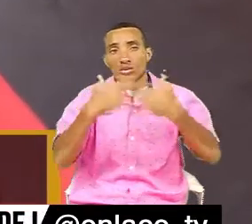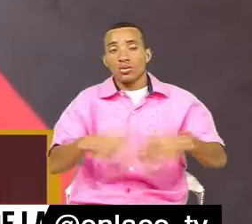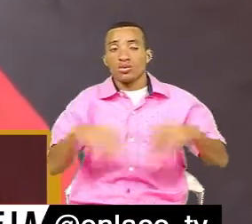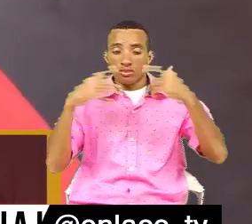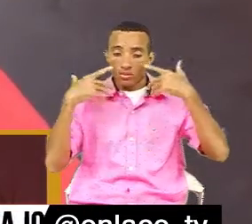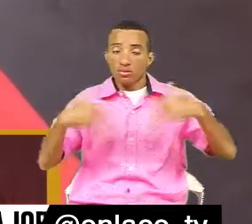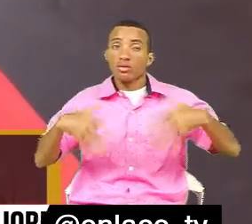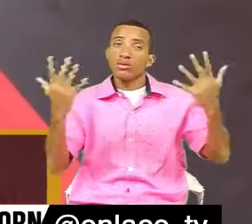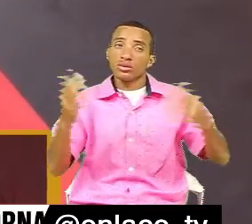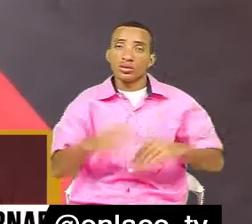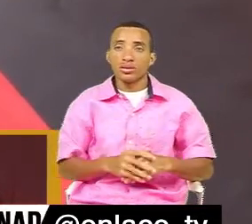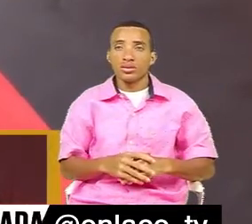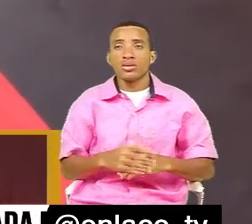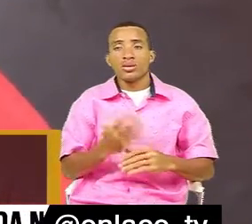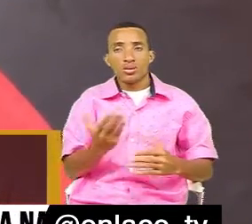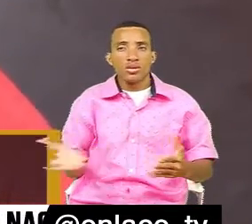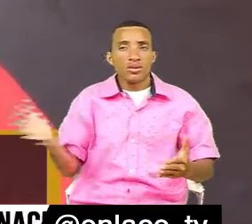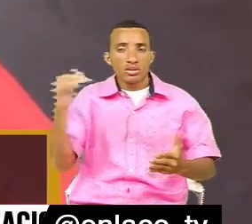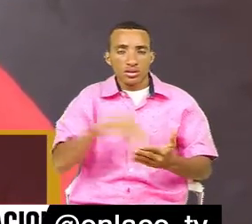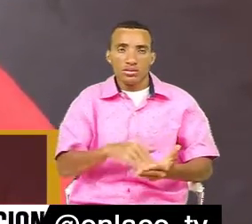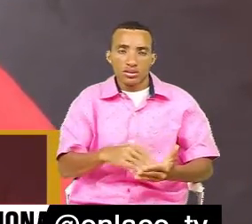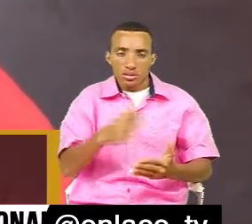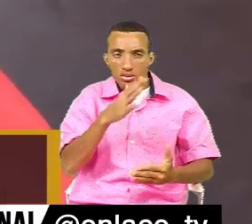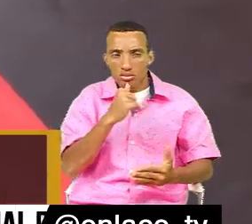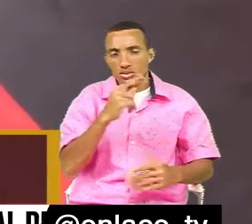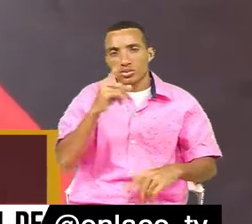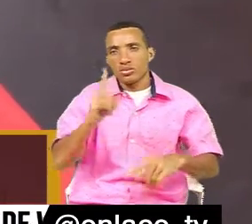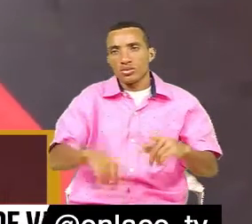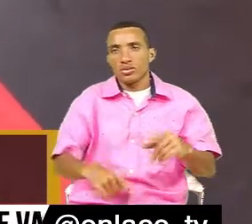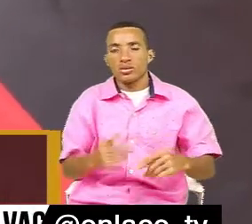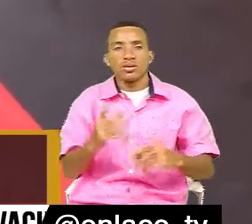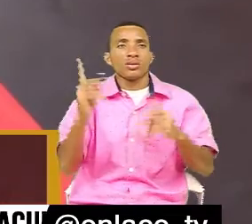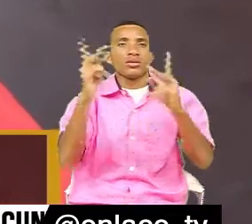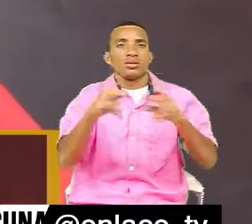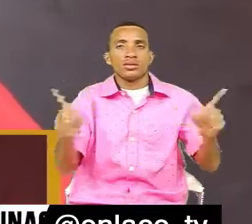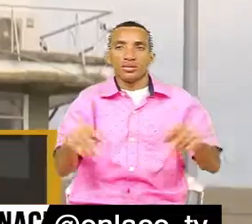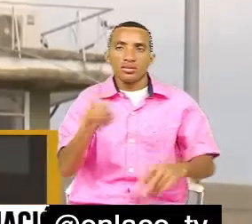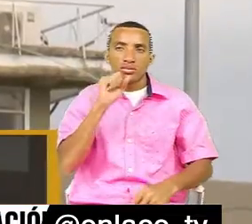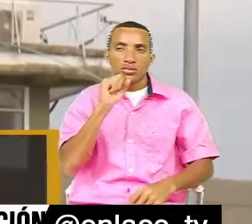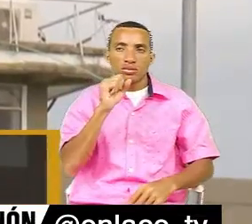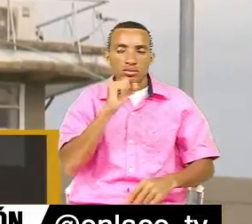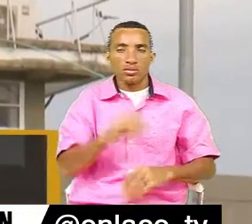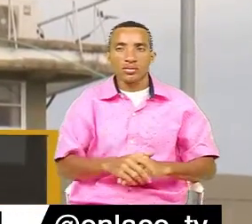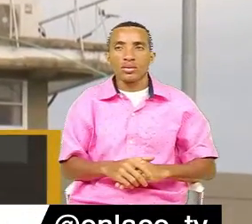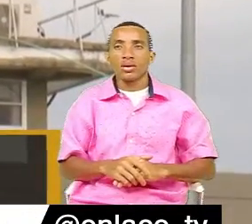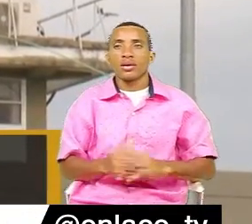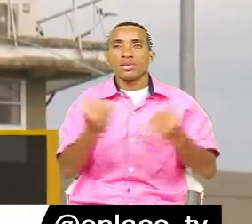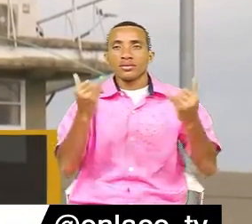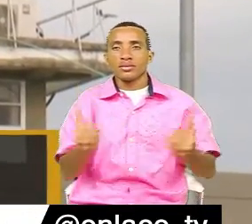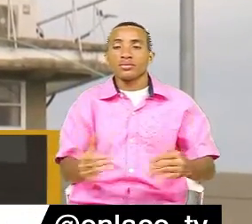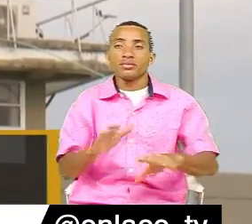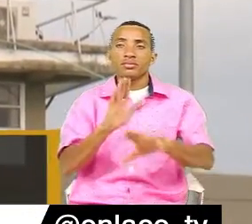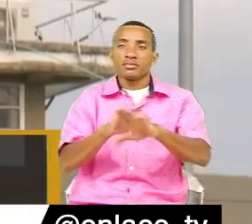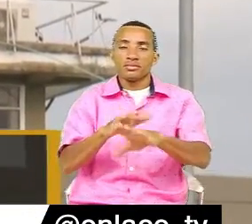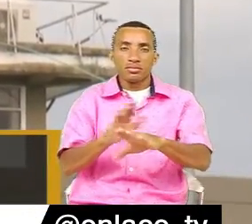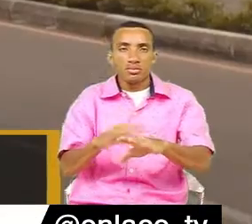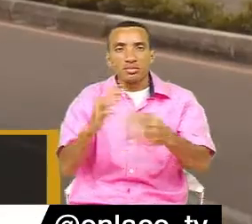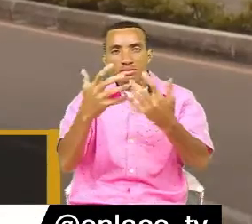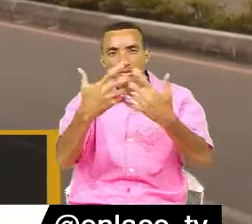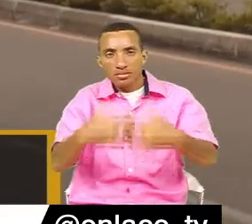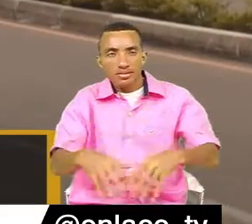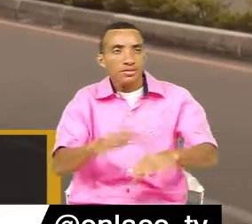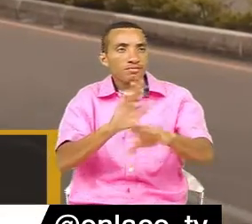y que no le vuelvan a hacer esto a nuestro querido pueblo Barranca Bermeja. Hasta el momento, Avianca no ha hecho un pronunciamiento ante los hechos sucedidos